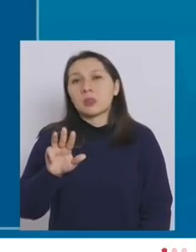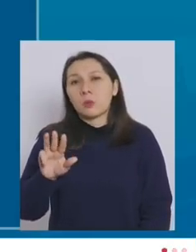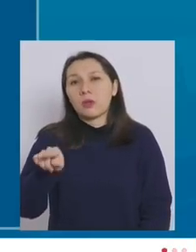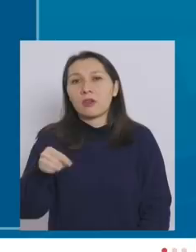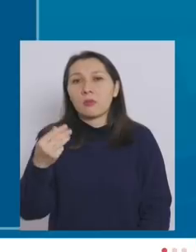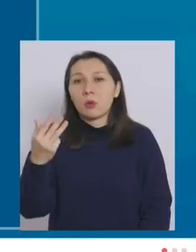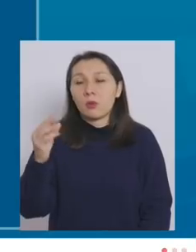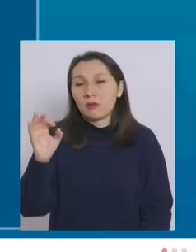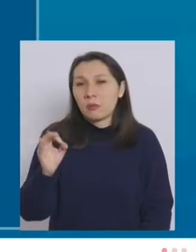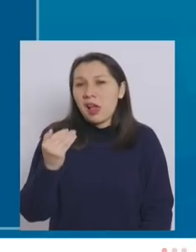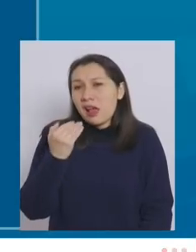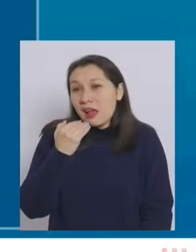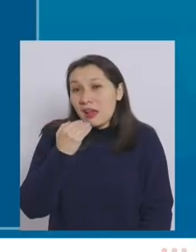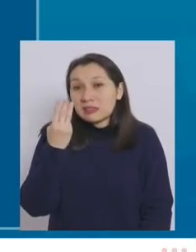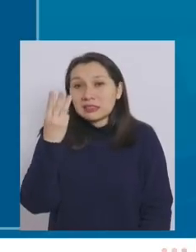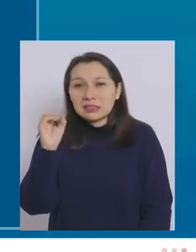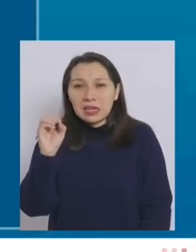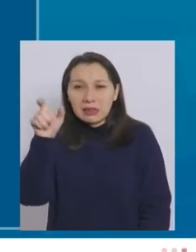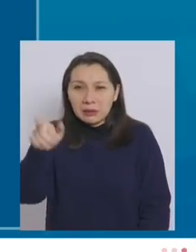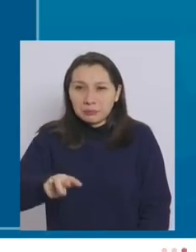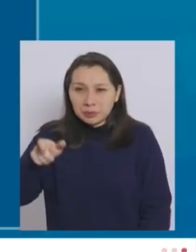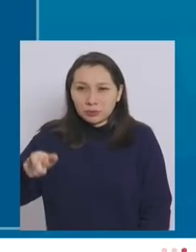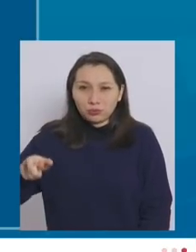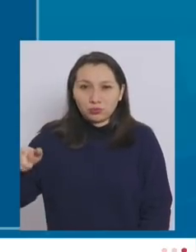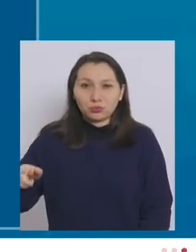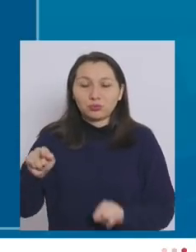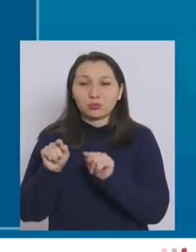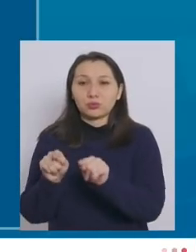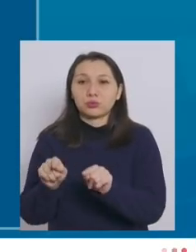29,9, o casi 30 personas en realidad,